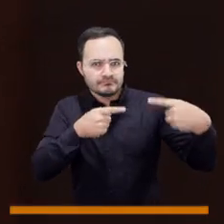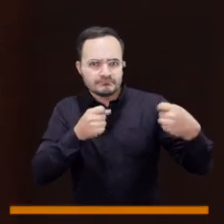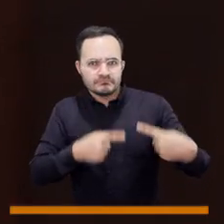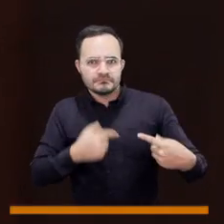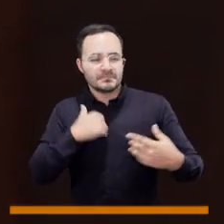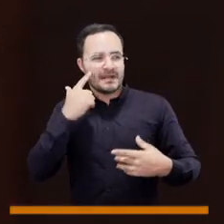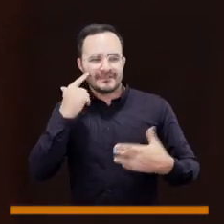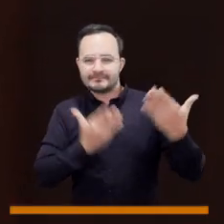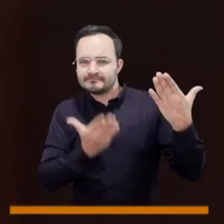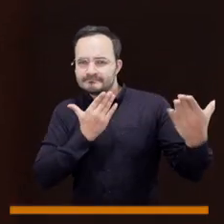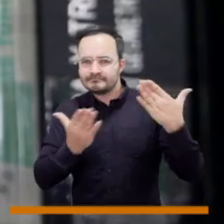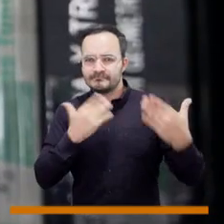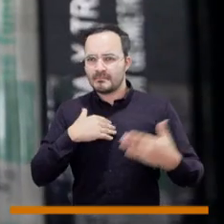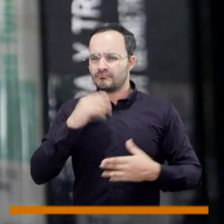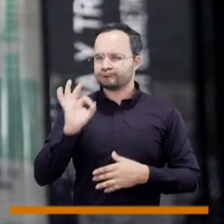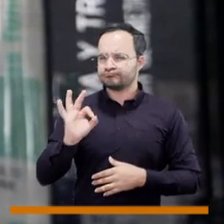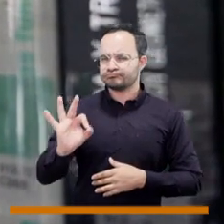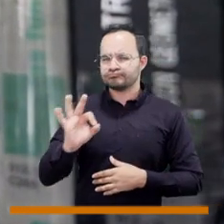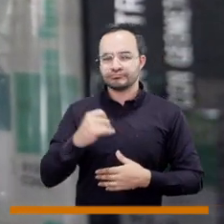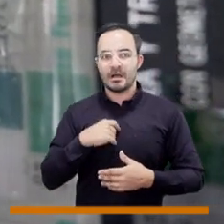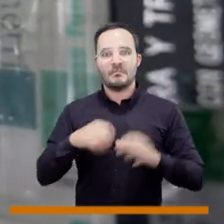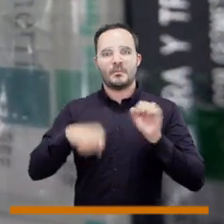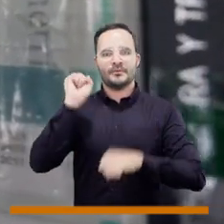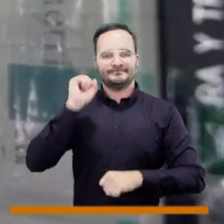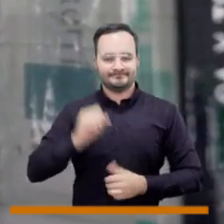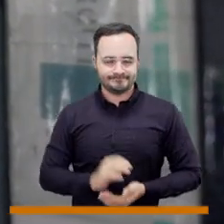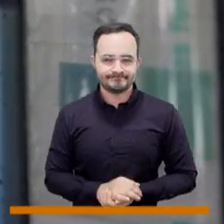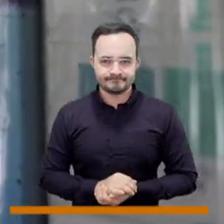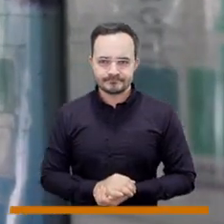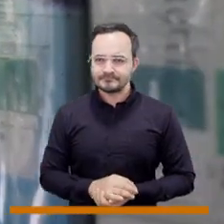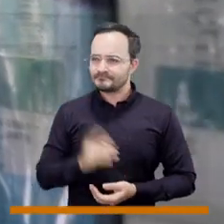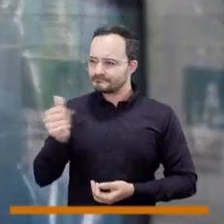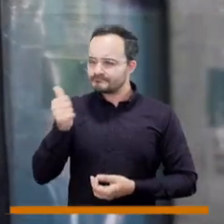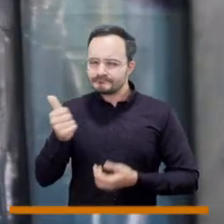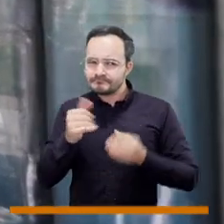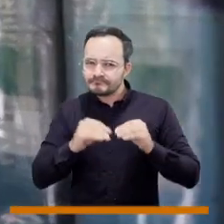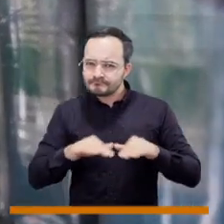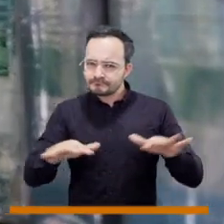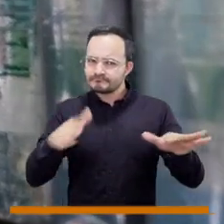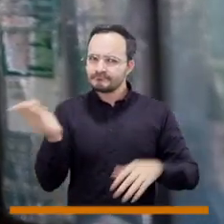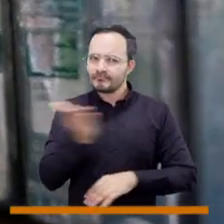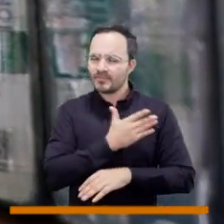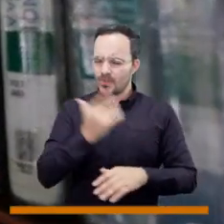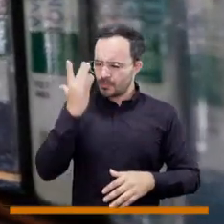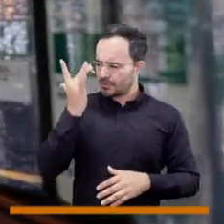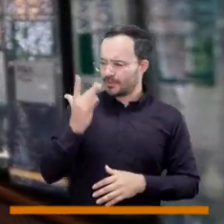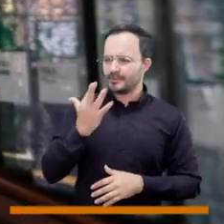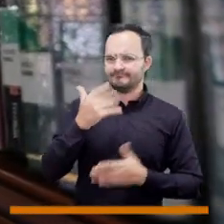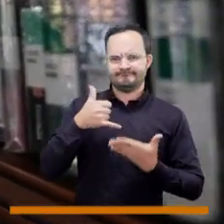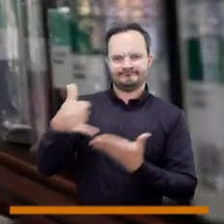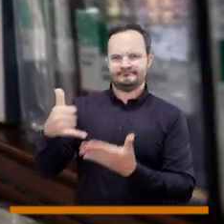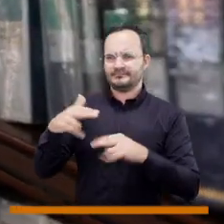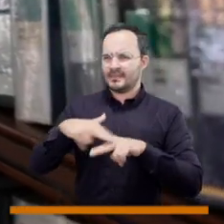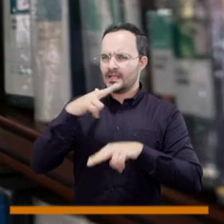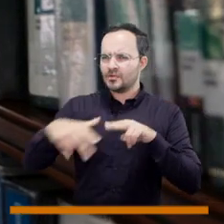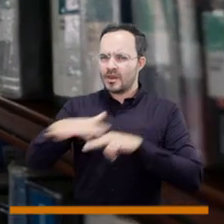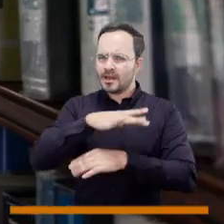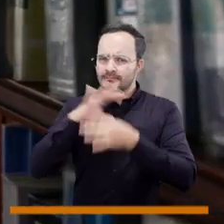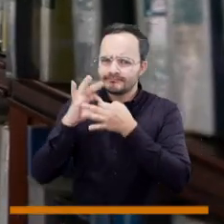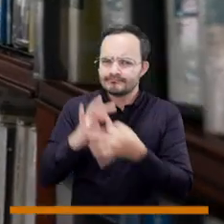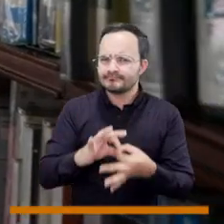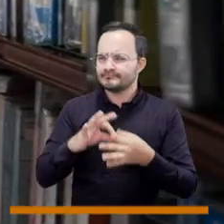¿qué hacen acá que los vuelve los más verdes de las bibliotecas del mundo? Desde la infraestructura del